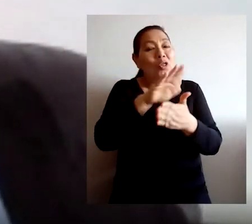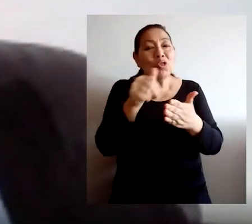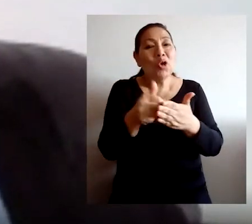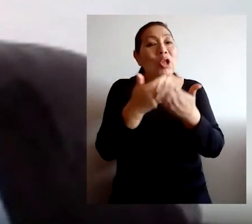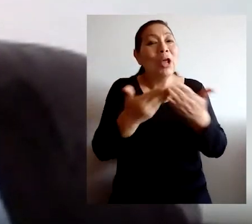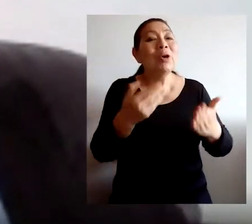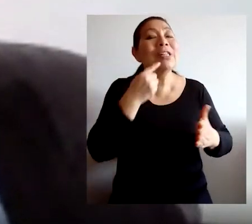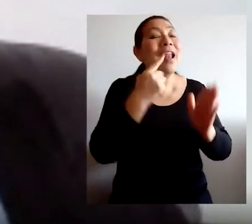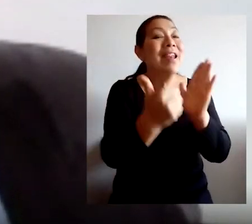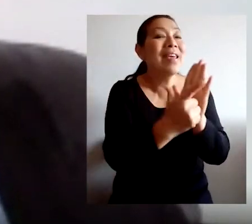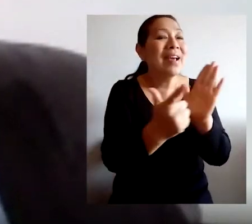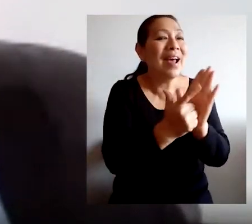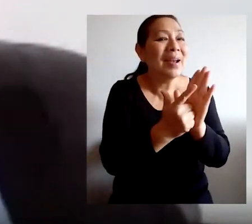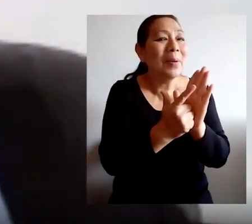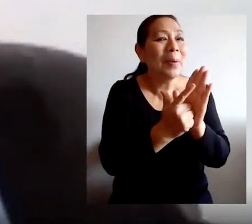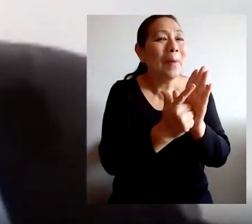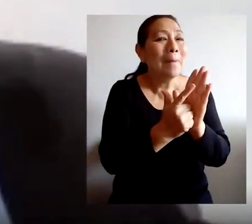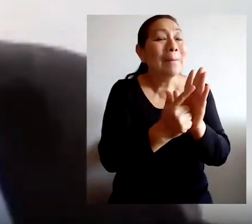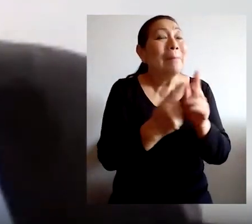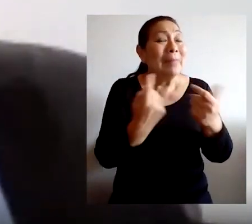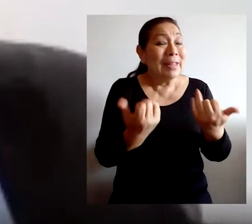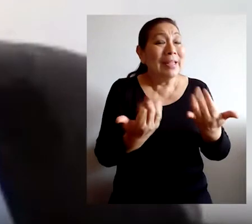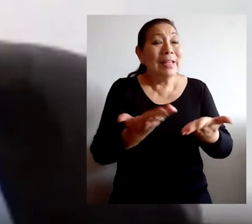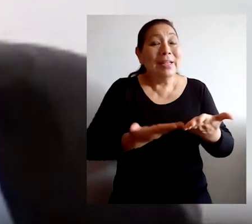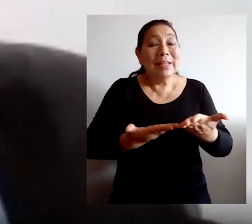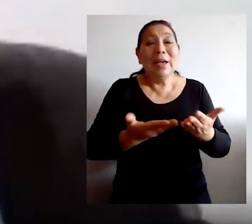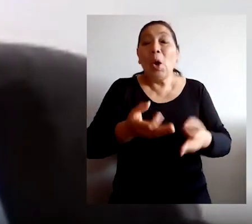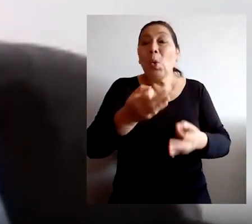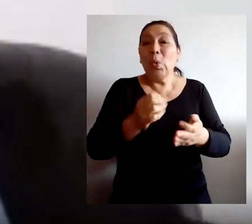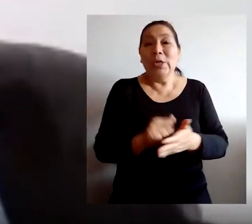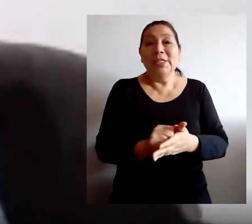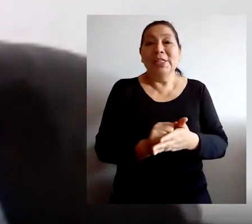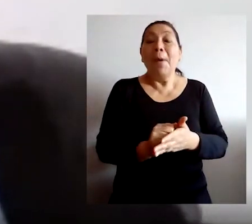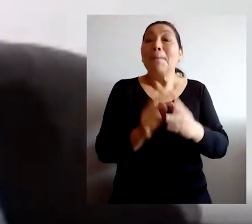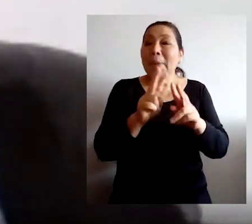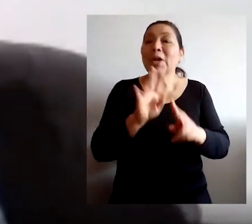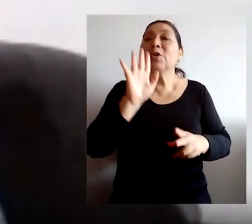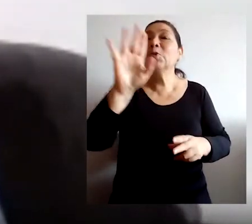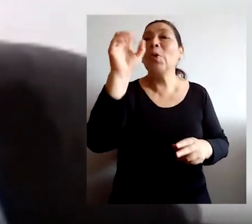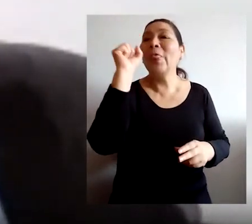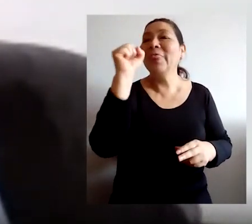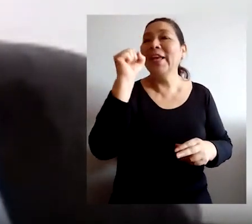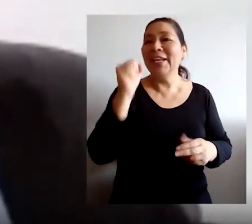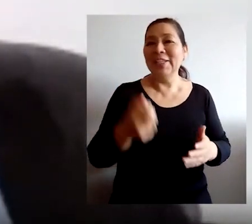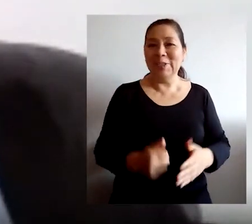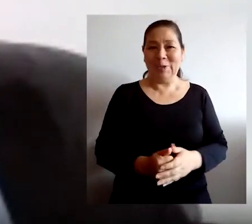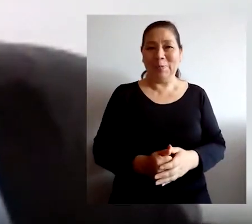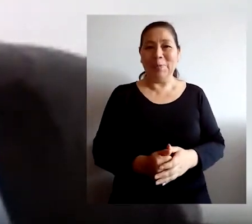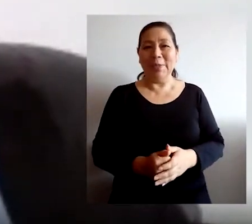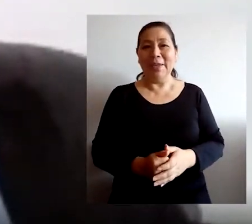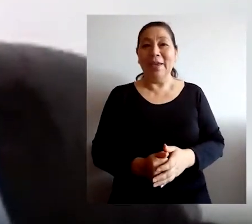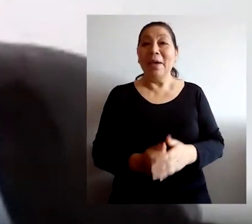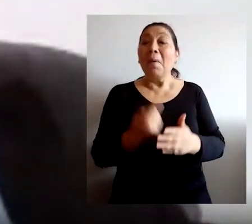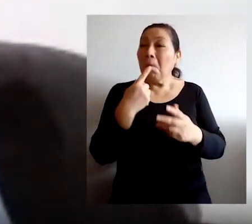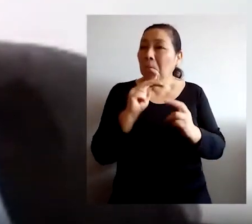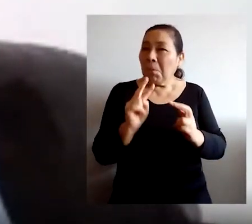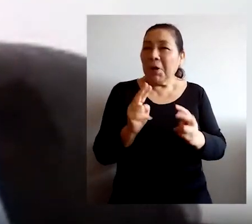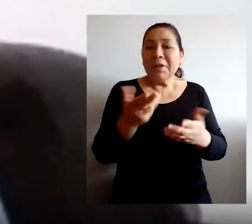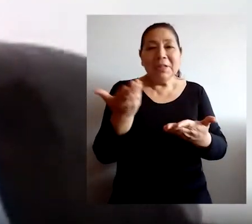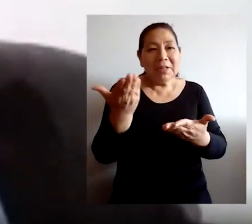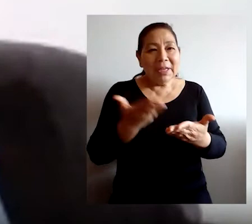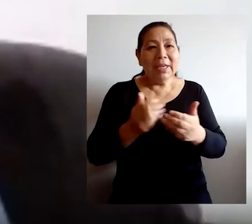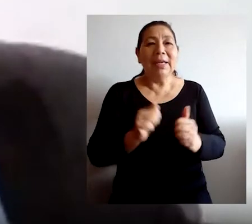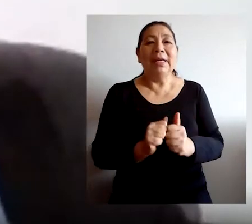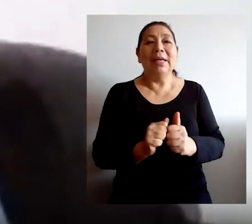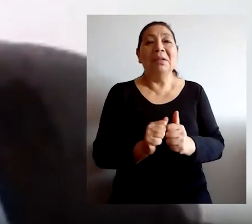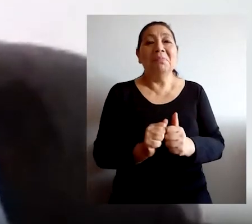las herramientas legales para poder, en ejecución de sentencia, hacer valer su derecho. En virtud de ello, alegamos